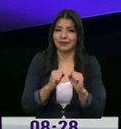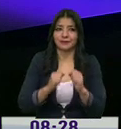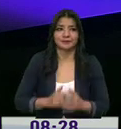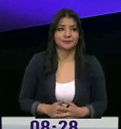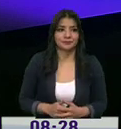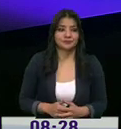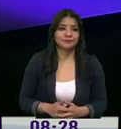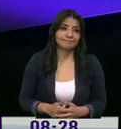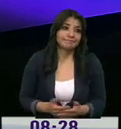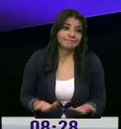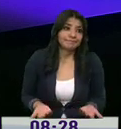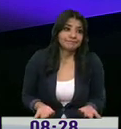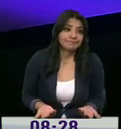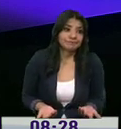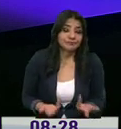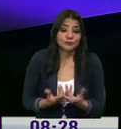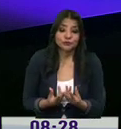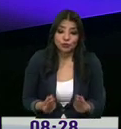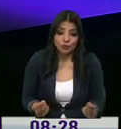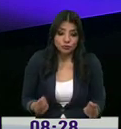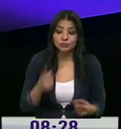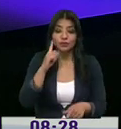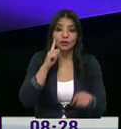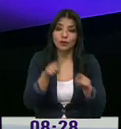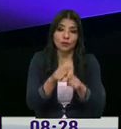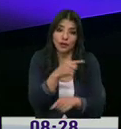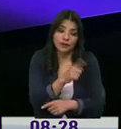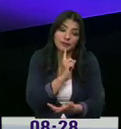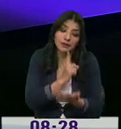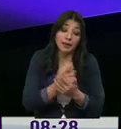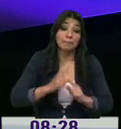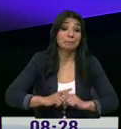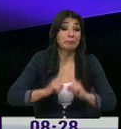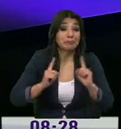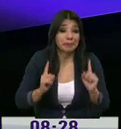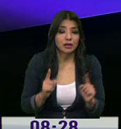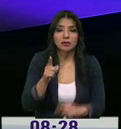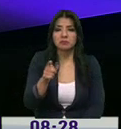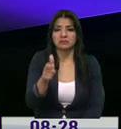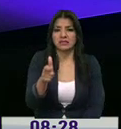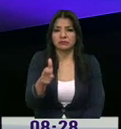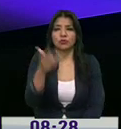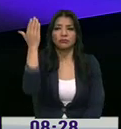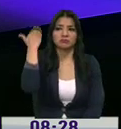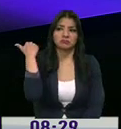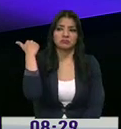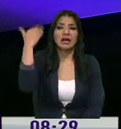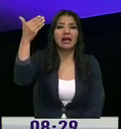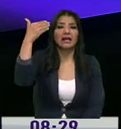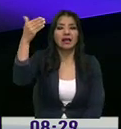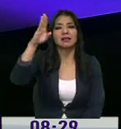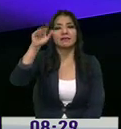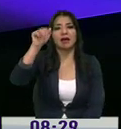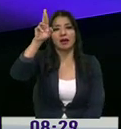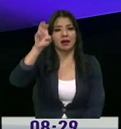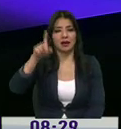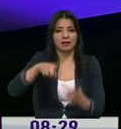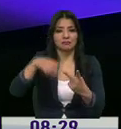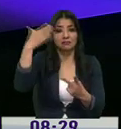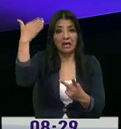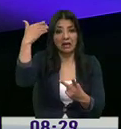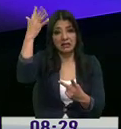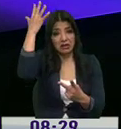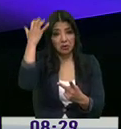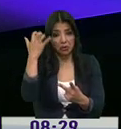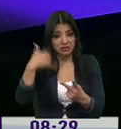digo, no es la mejor forma, yo tampoco soy muy partícipe de esto. Esto lo puso la administración de Barrera, Rodas no lo quitó, y Yunda, que ahora está,